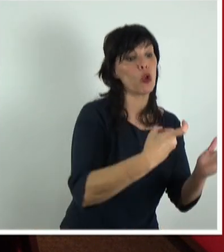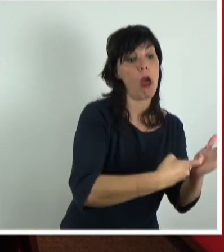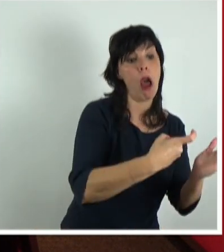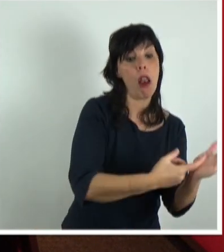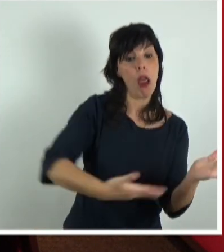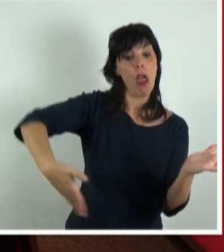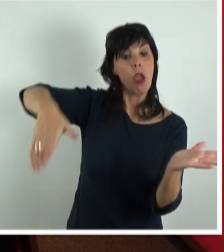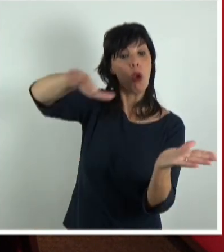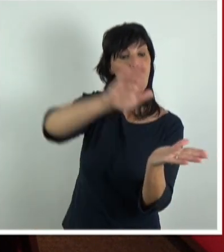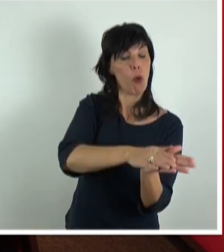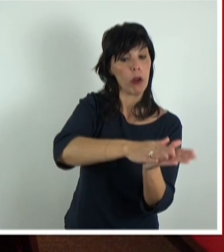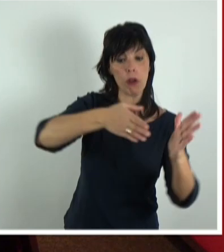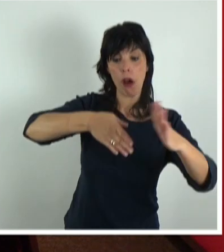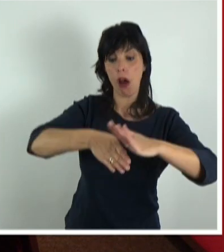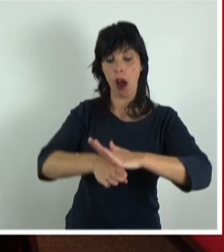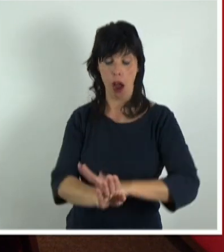mediante el cuerpo de Cristo,